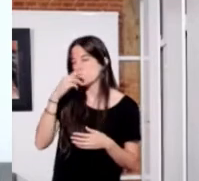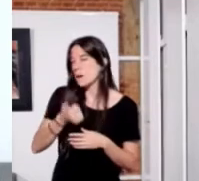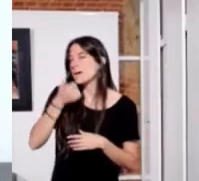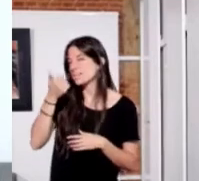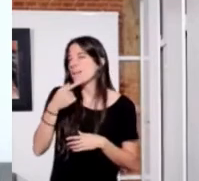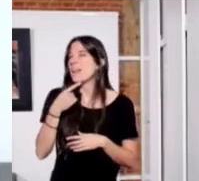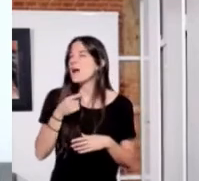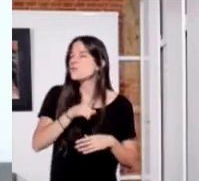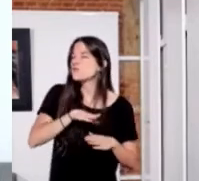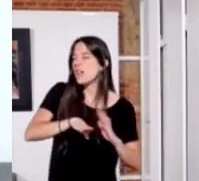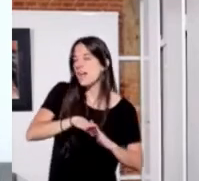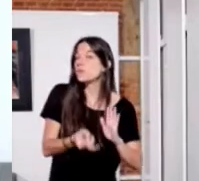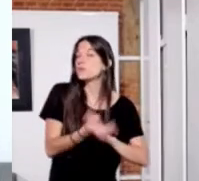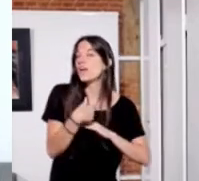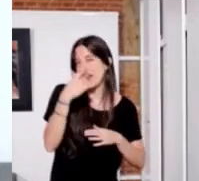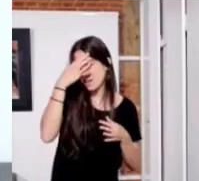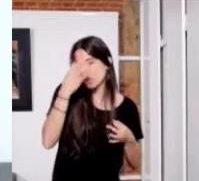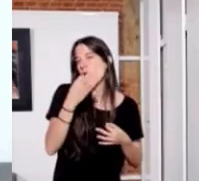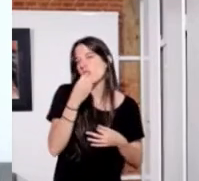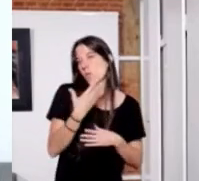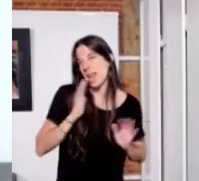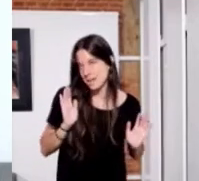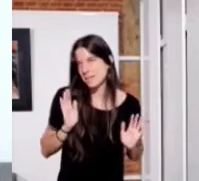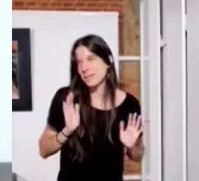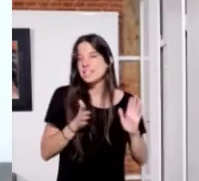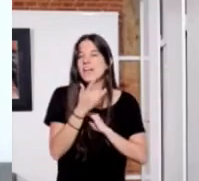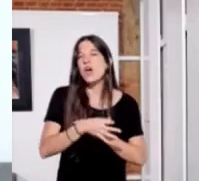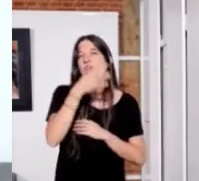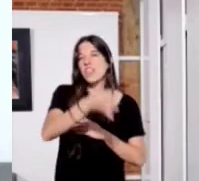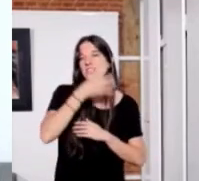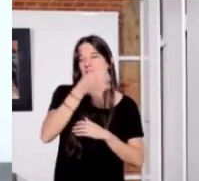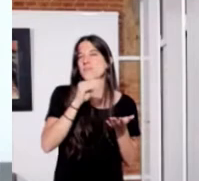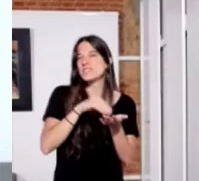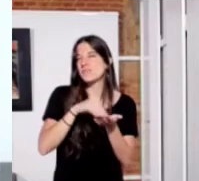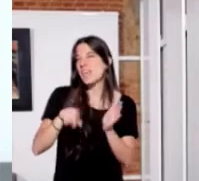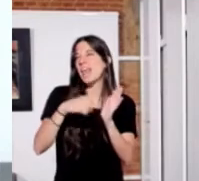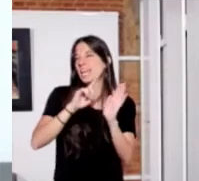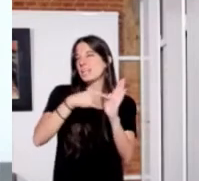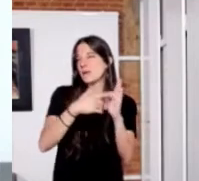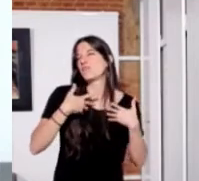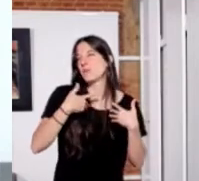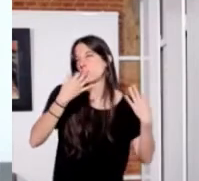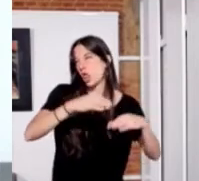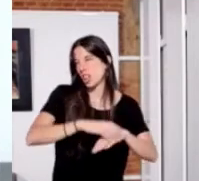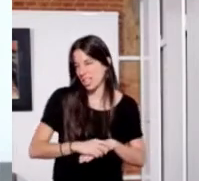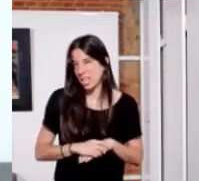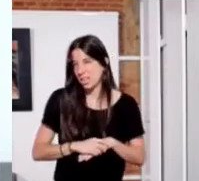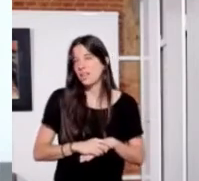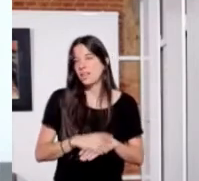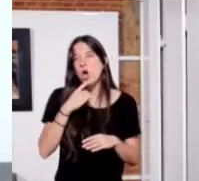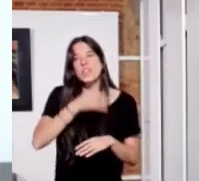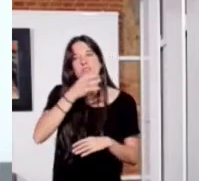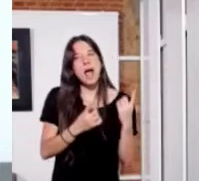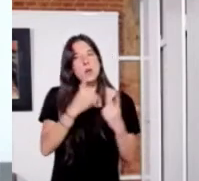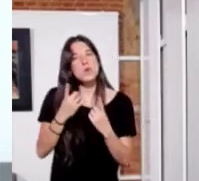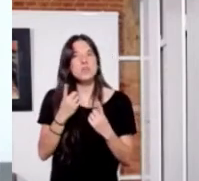buena conciencia. Es decir, de aquellos discursos que legitiman el sufrimiento inocente. De aquellos